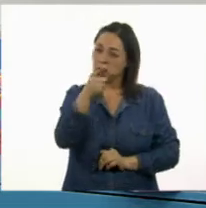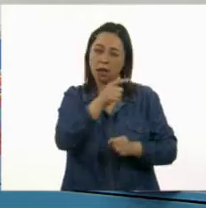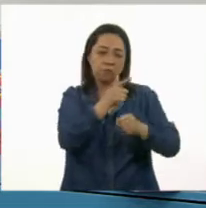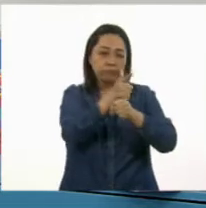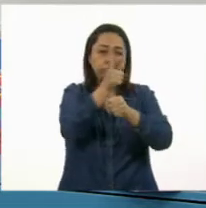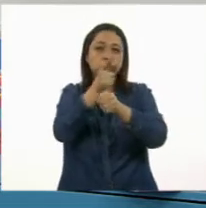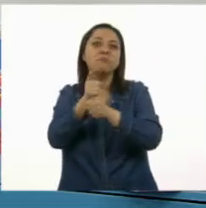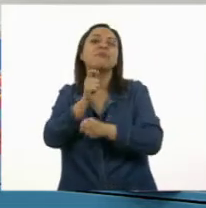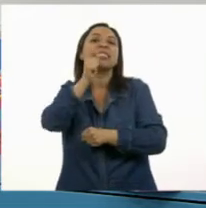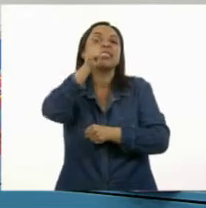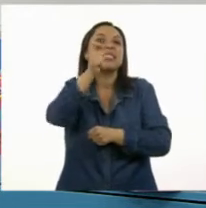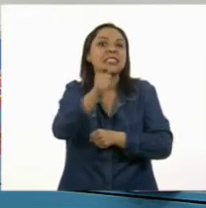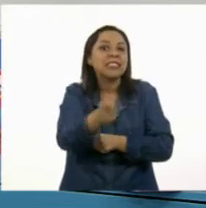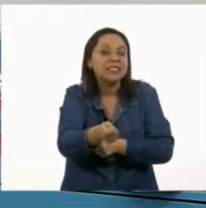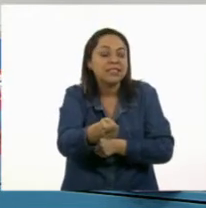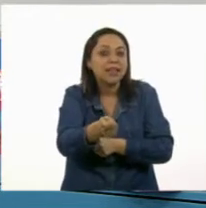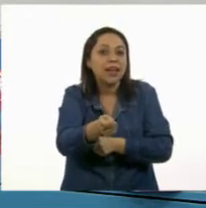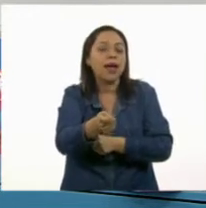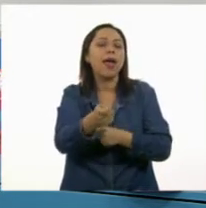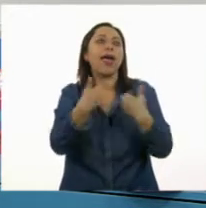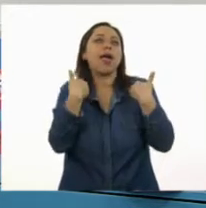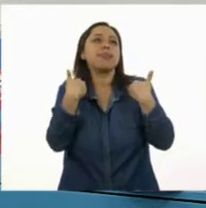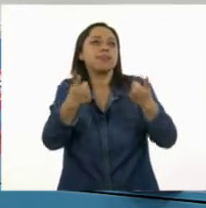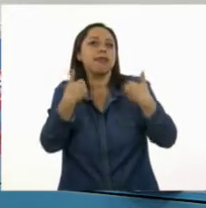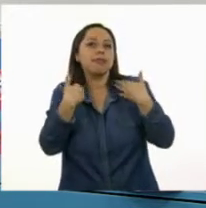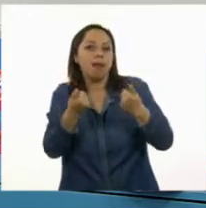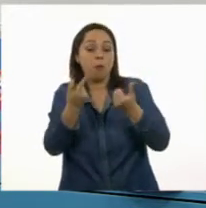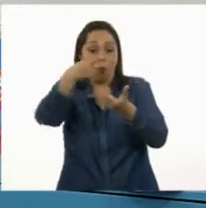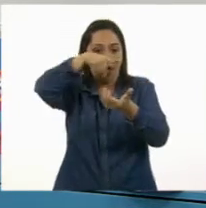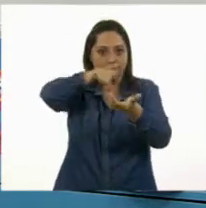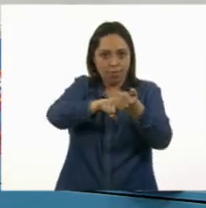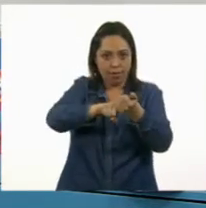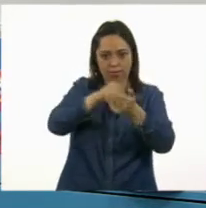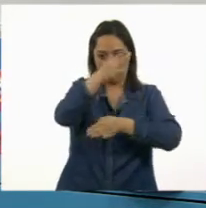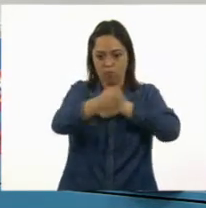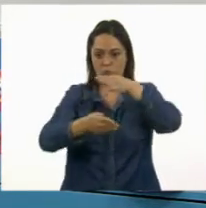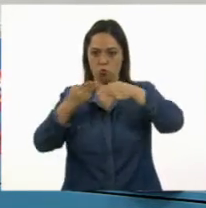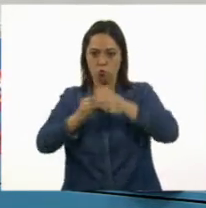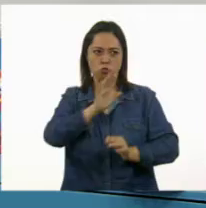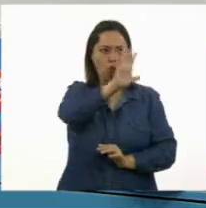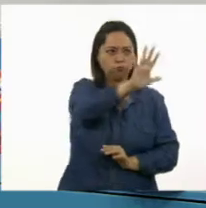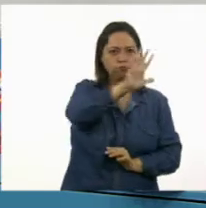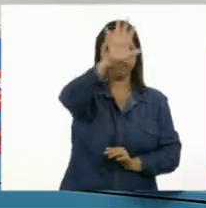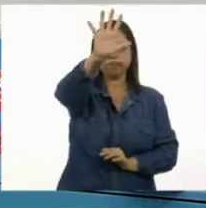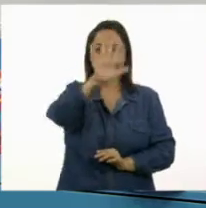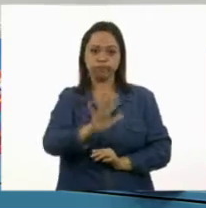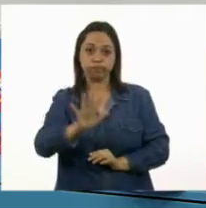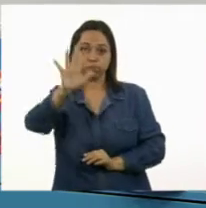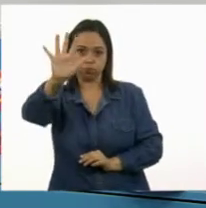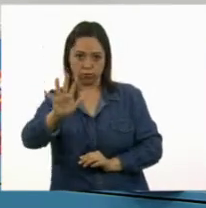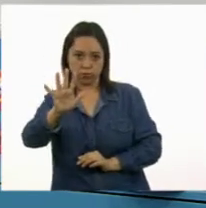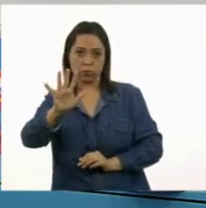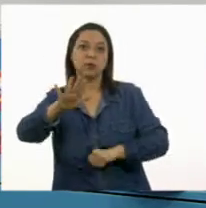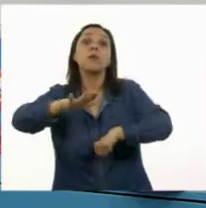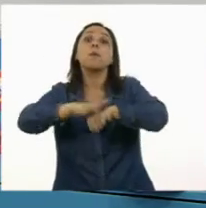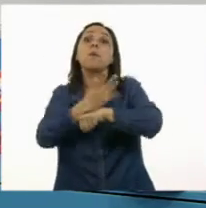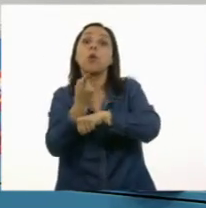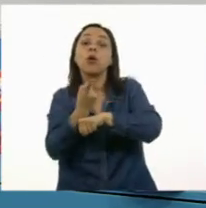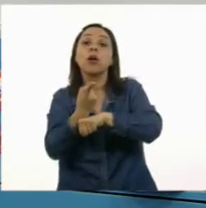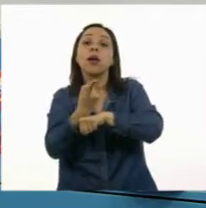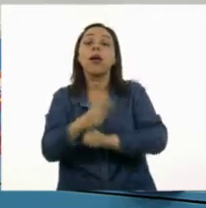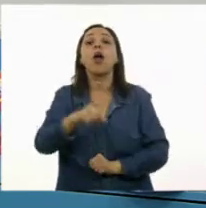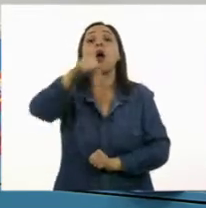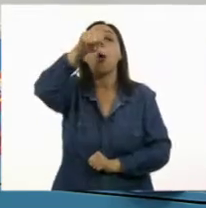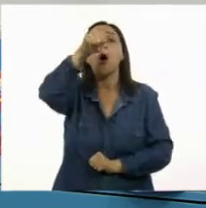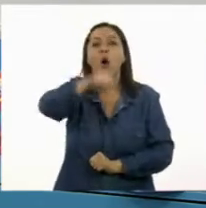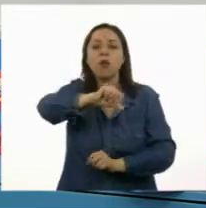que reconozcamos claramente cuáles son los continentes que hay en la Tierra, porque hoy aprenderemos sobre